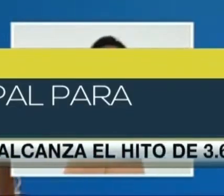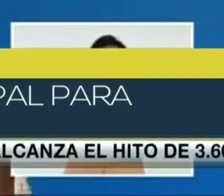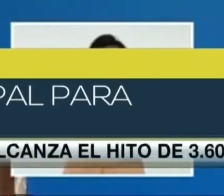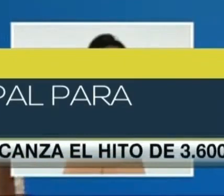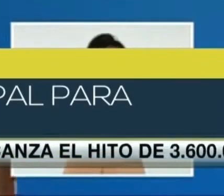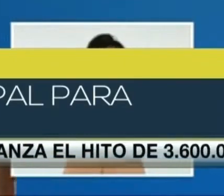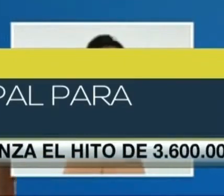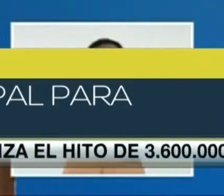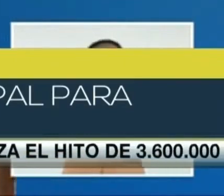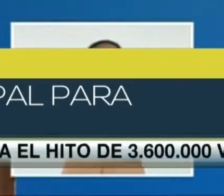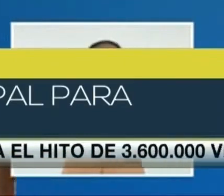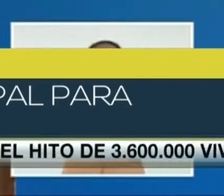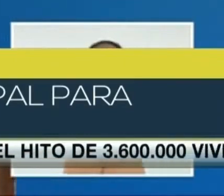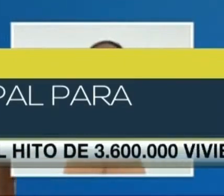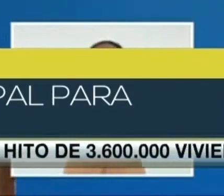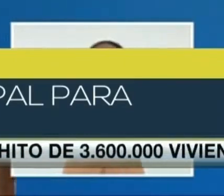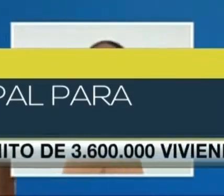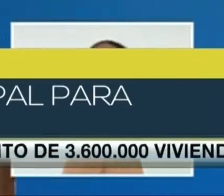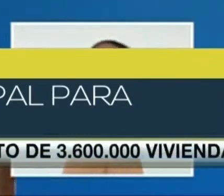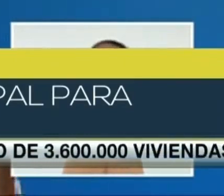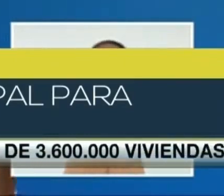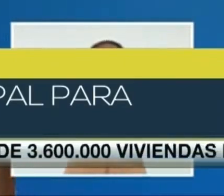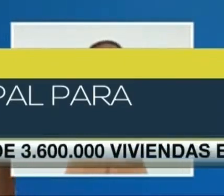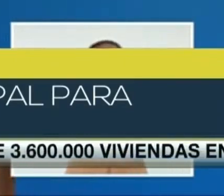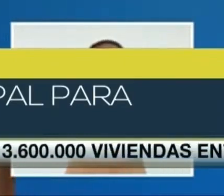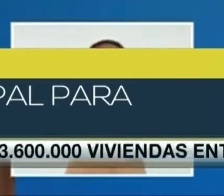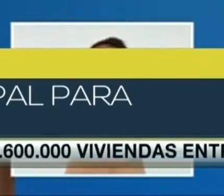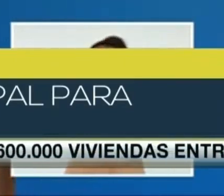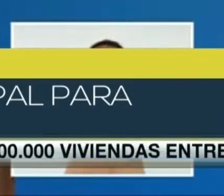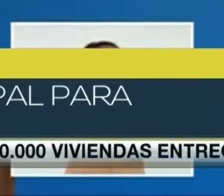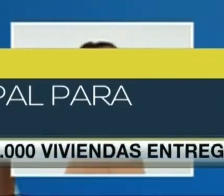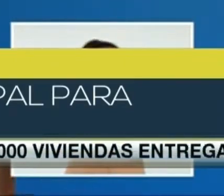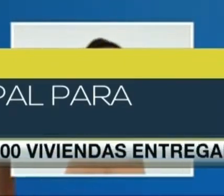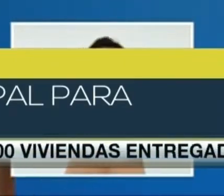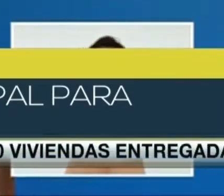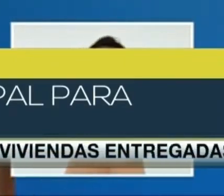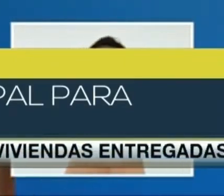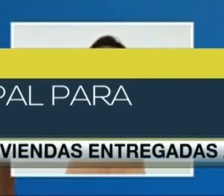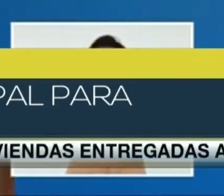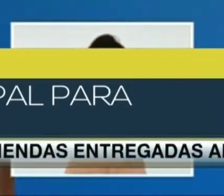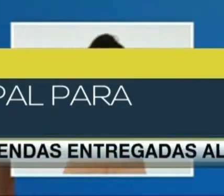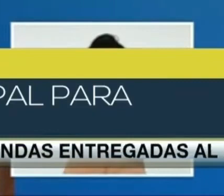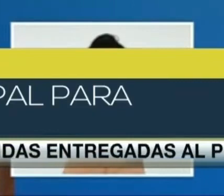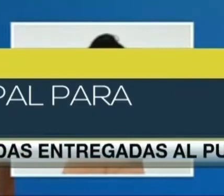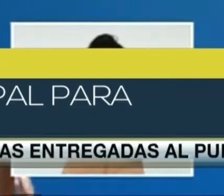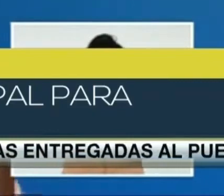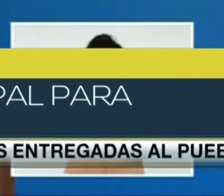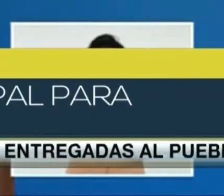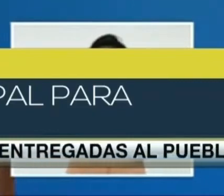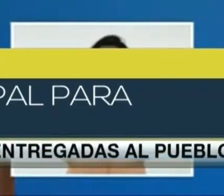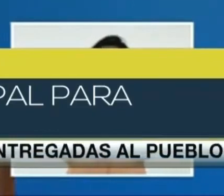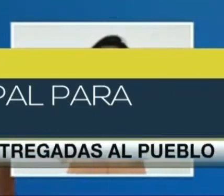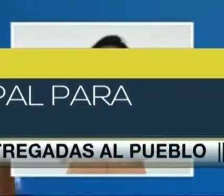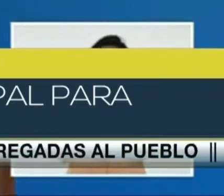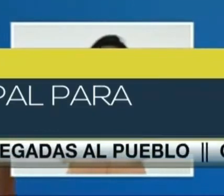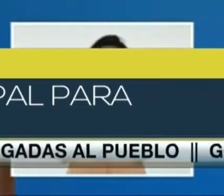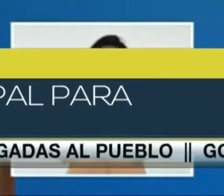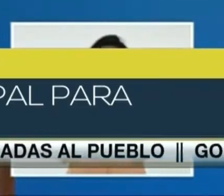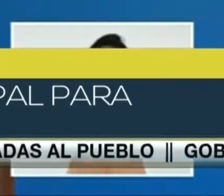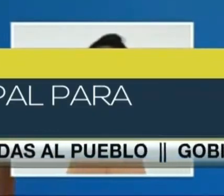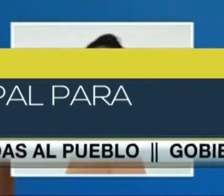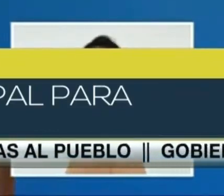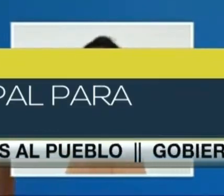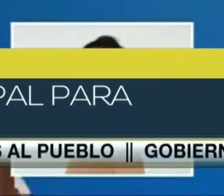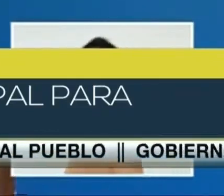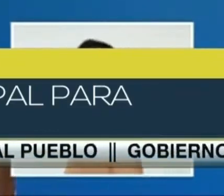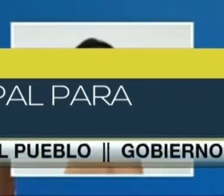manipulación sistemática y mendaz que violenta sus propias reglas, que